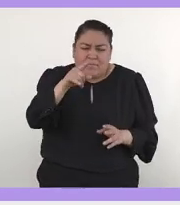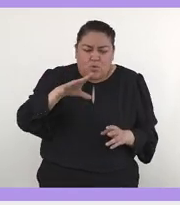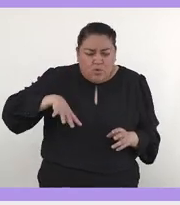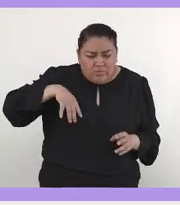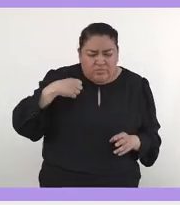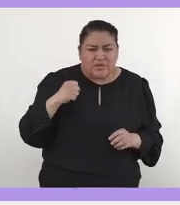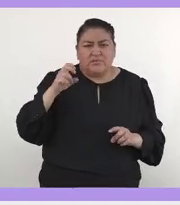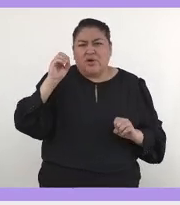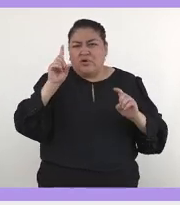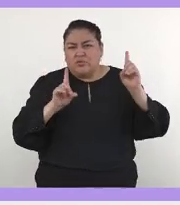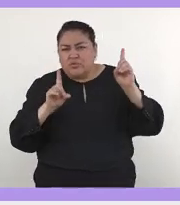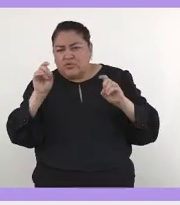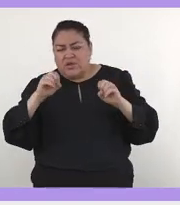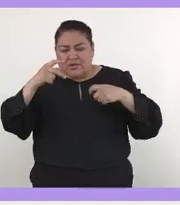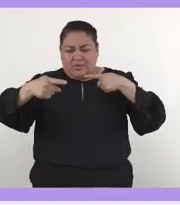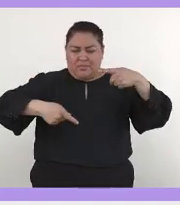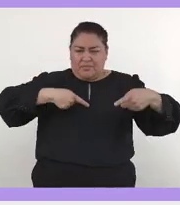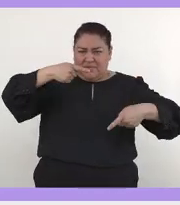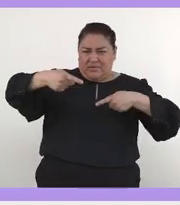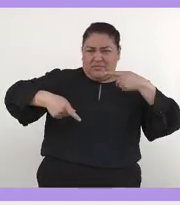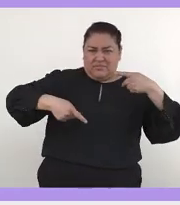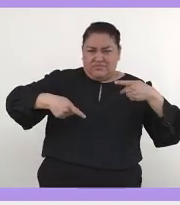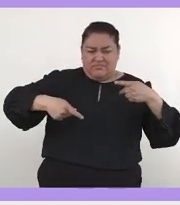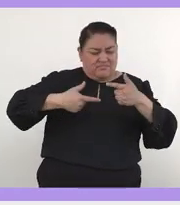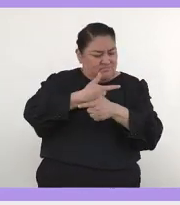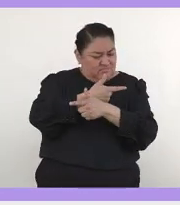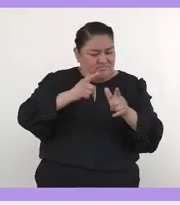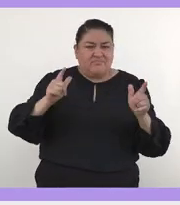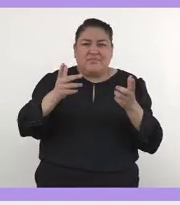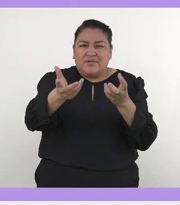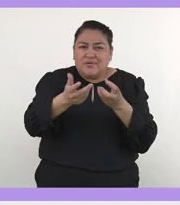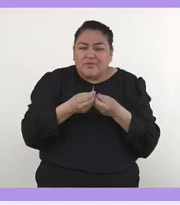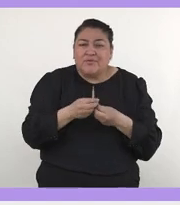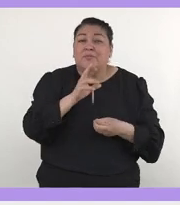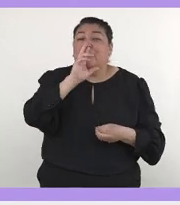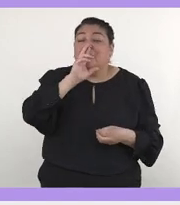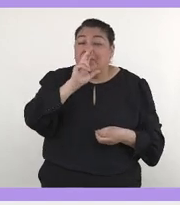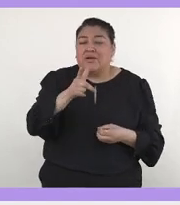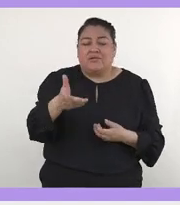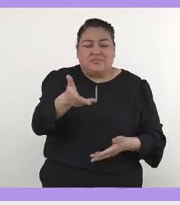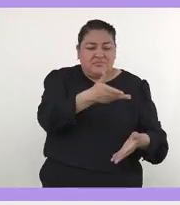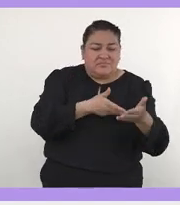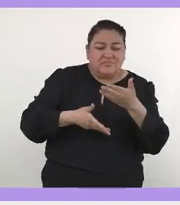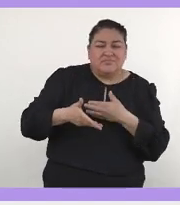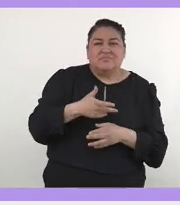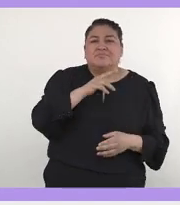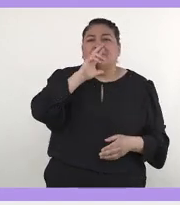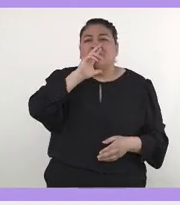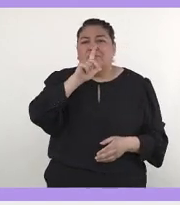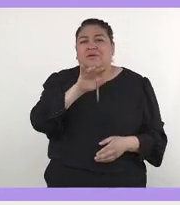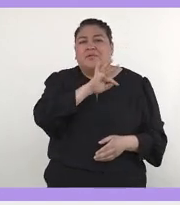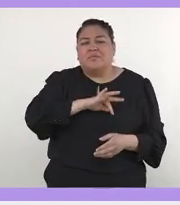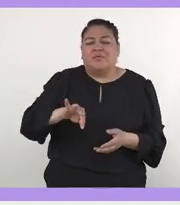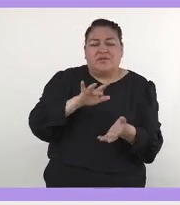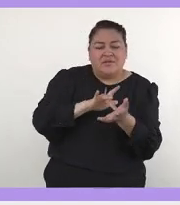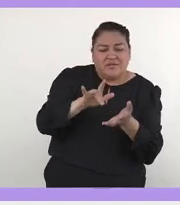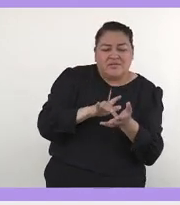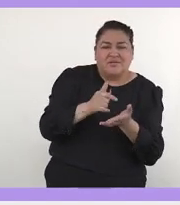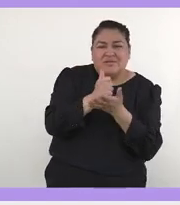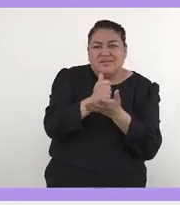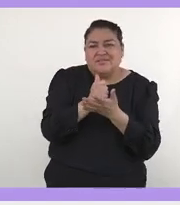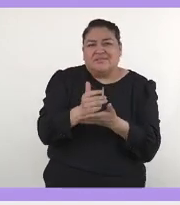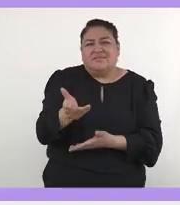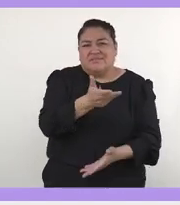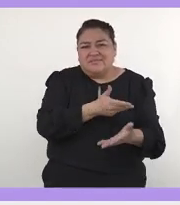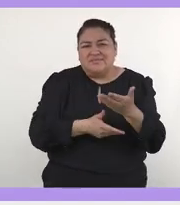tienen dudas si tienen preguntas si quieren saber más aprendamos en conjunto creo que eso es lo mejor que podemos hacer hacer de este un aprendizaje colectivo y